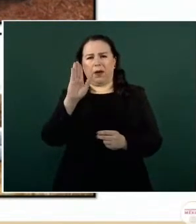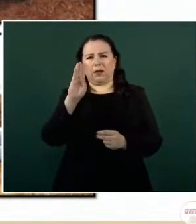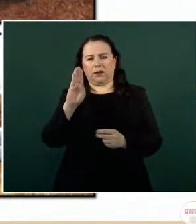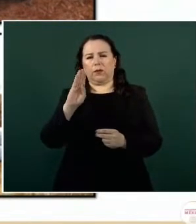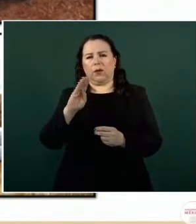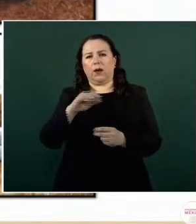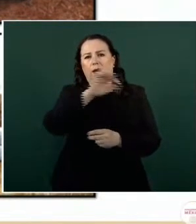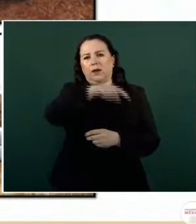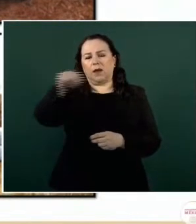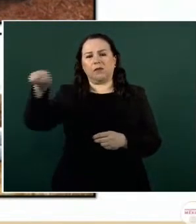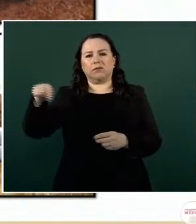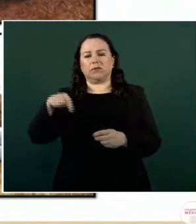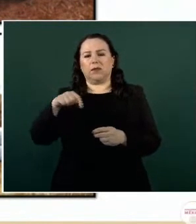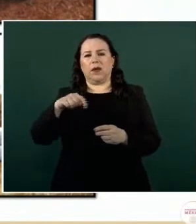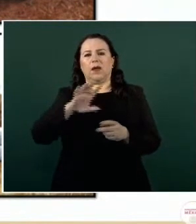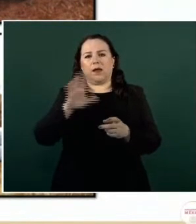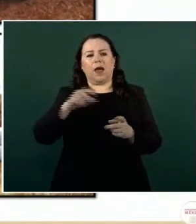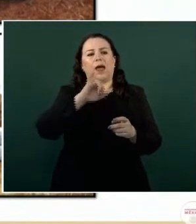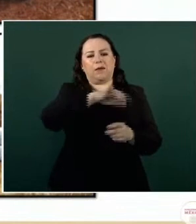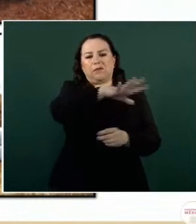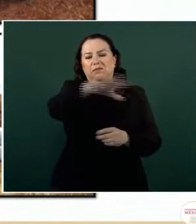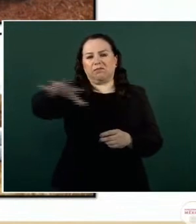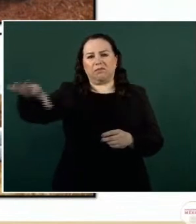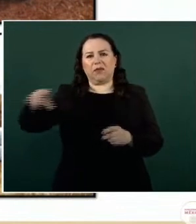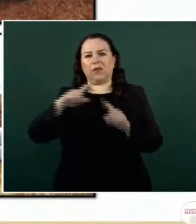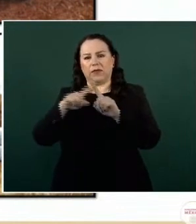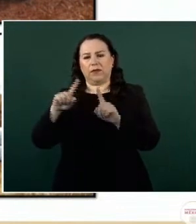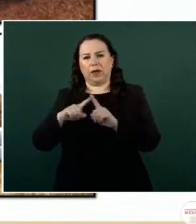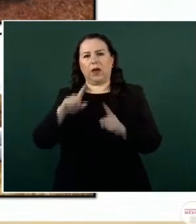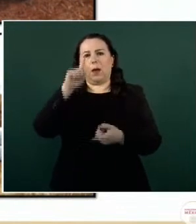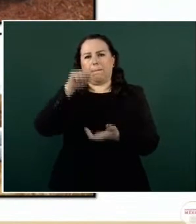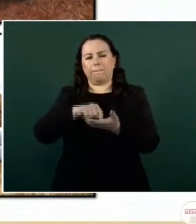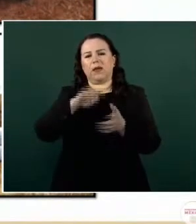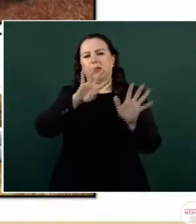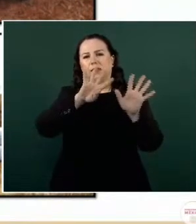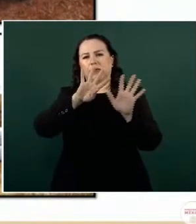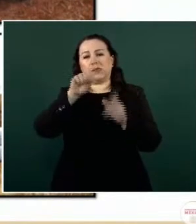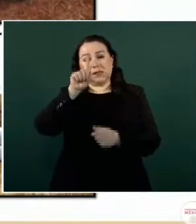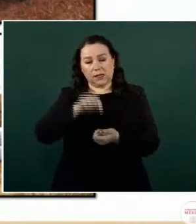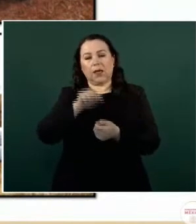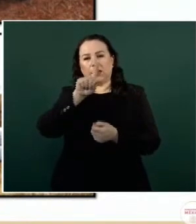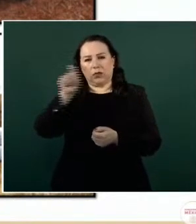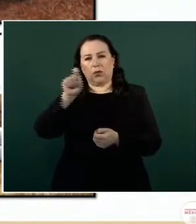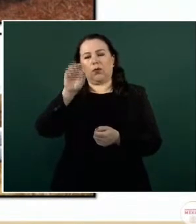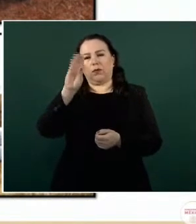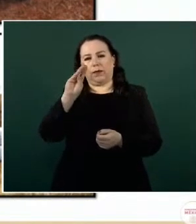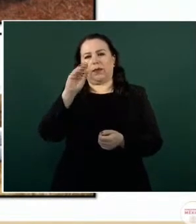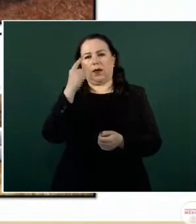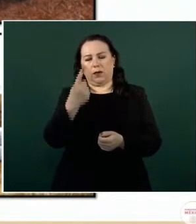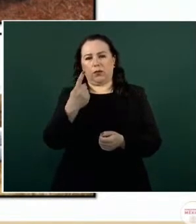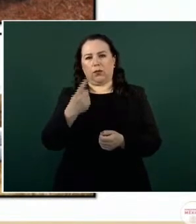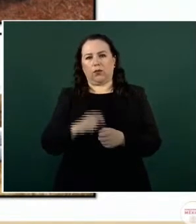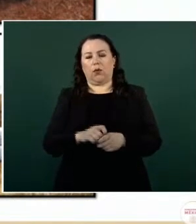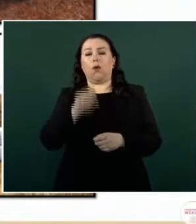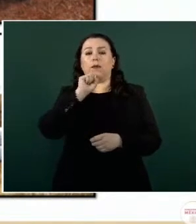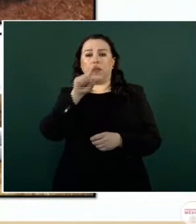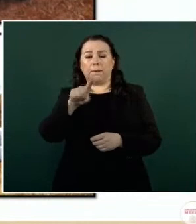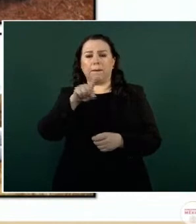en 92 hectáreas y en total 1.191. En plantíos de amapola,